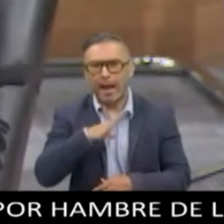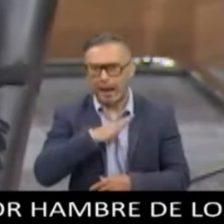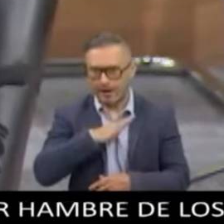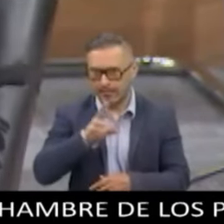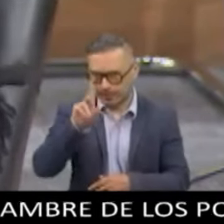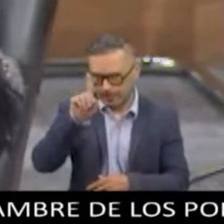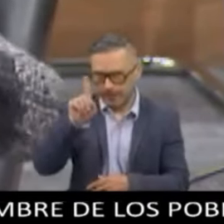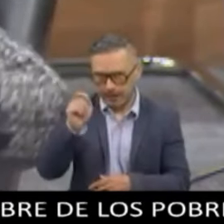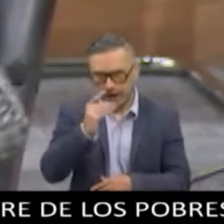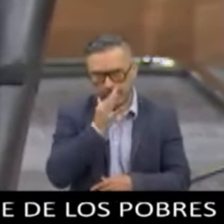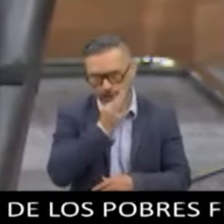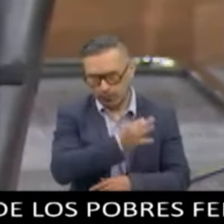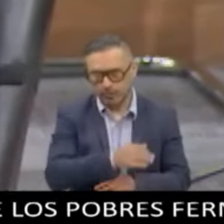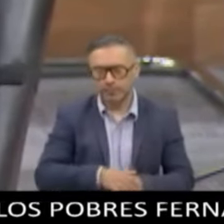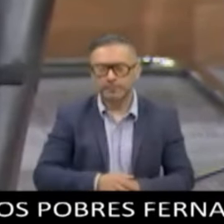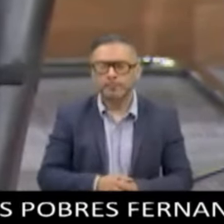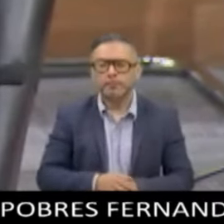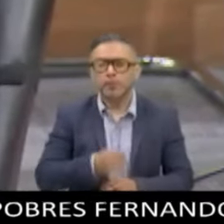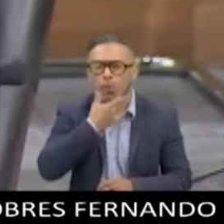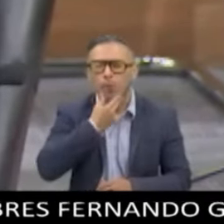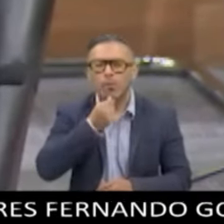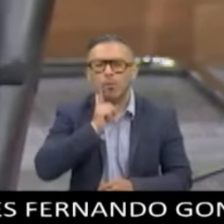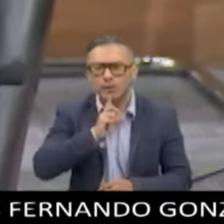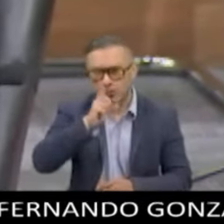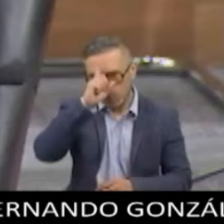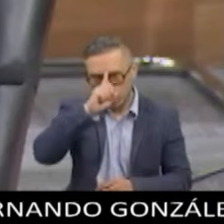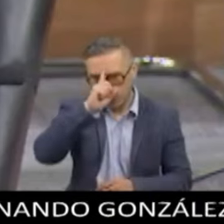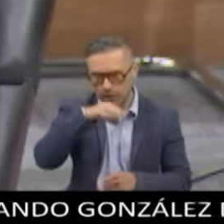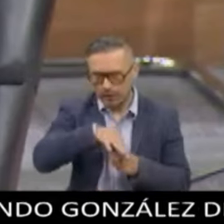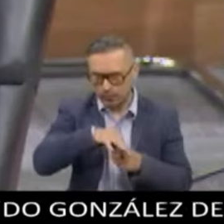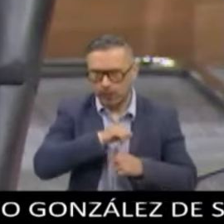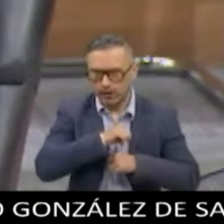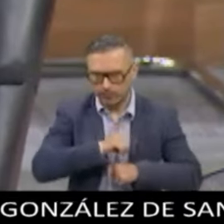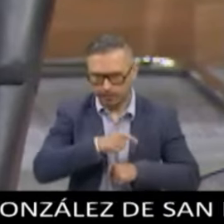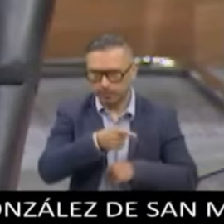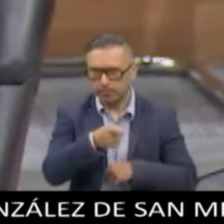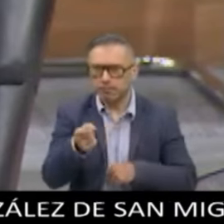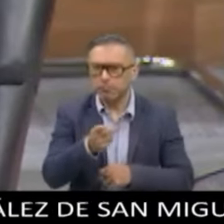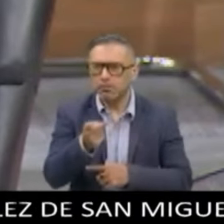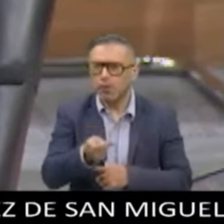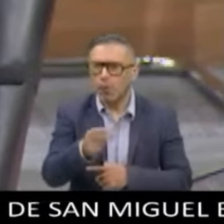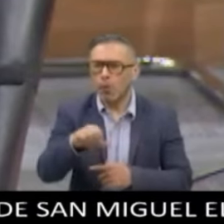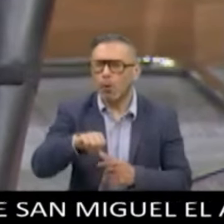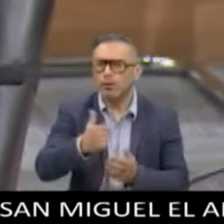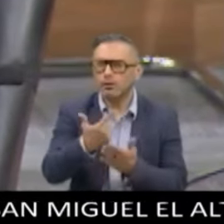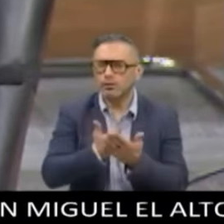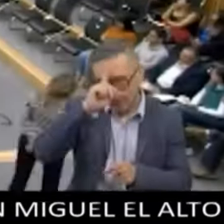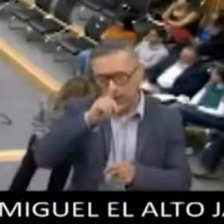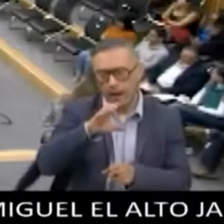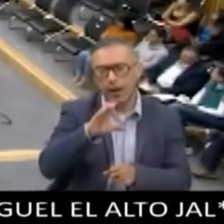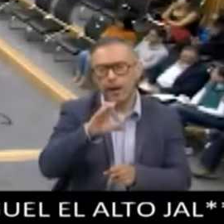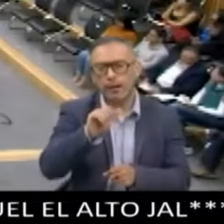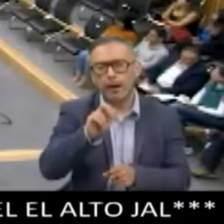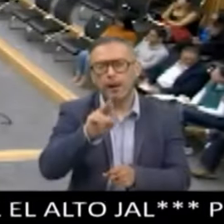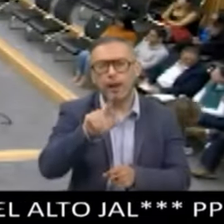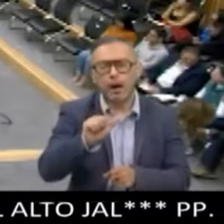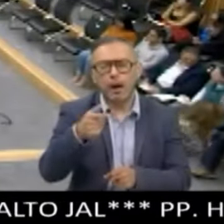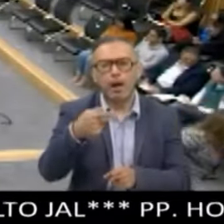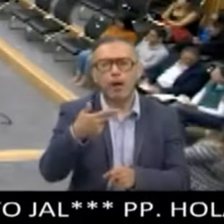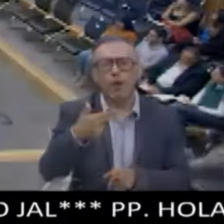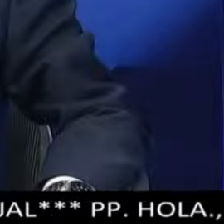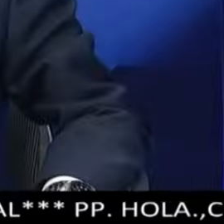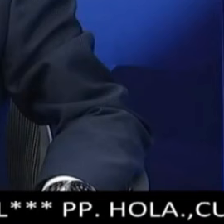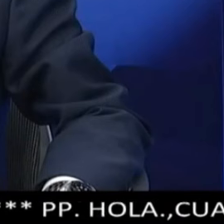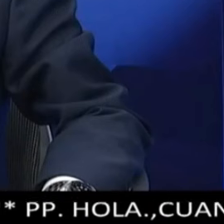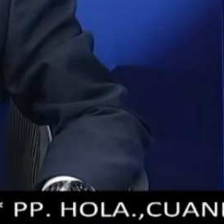garantía que debe de dar el Instituto Nacional la estamos dando aquí y se da en toda la república pues muchas gracias presidenta